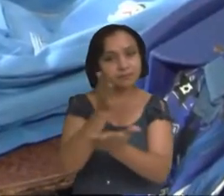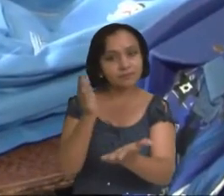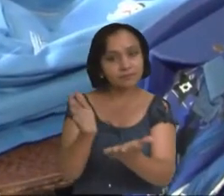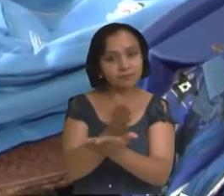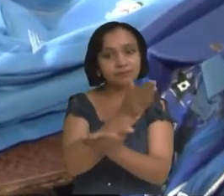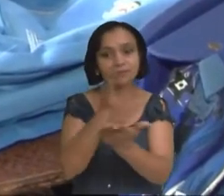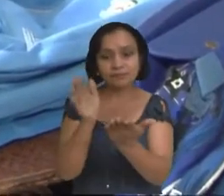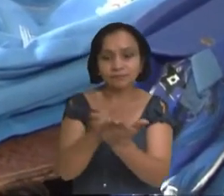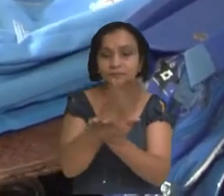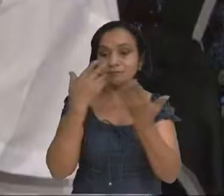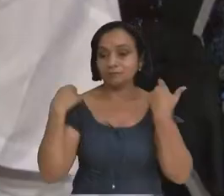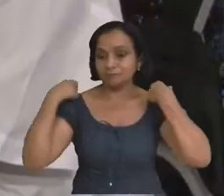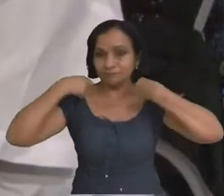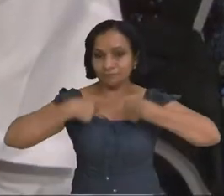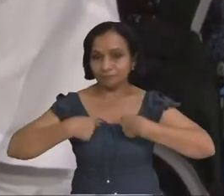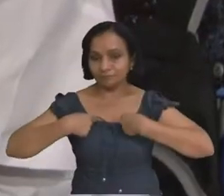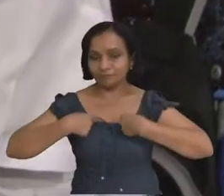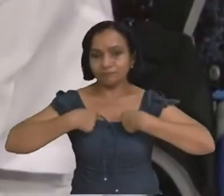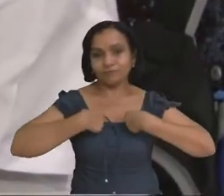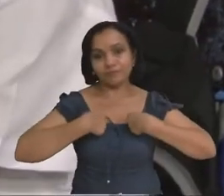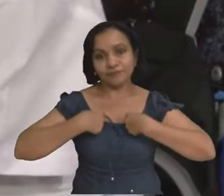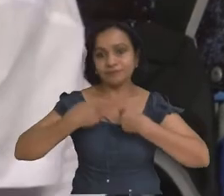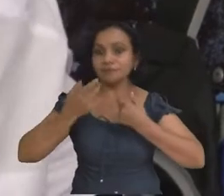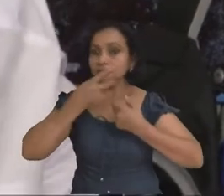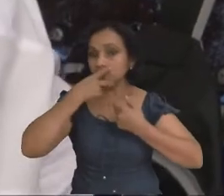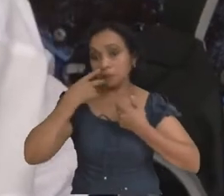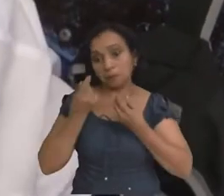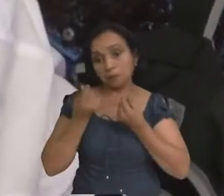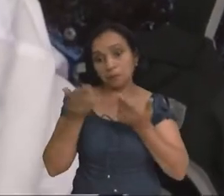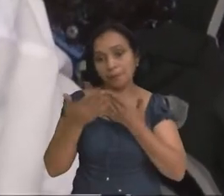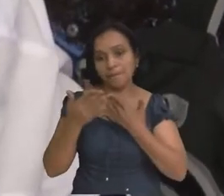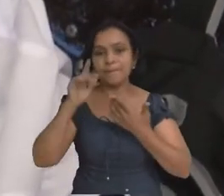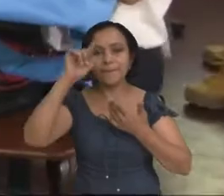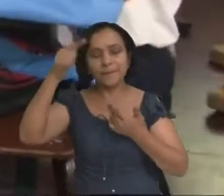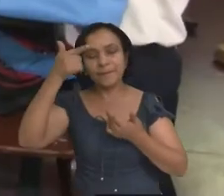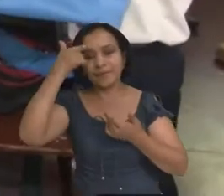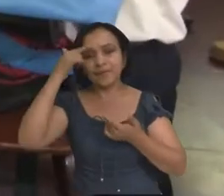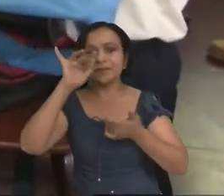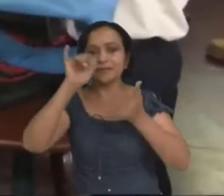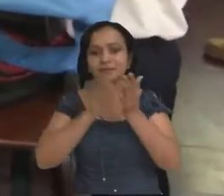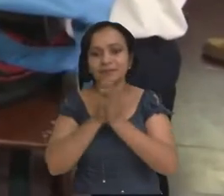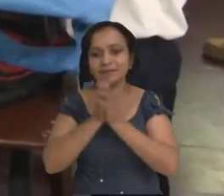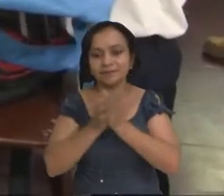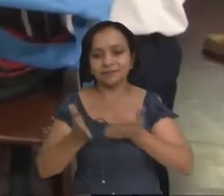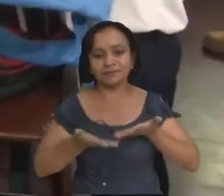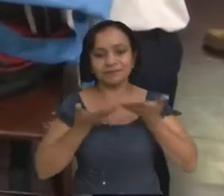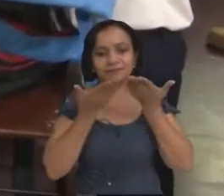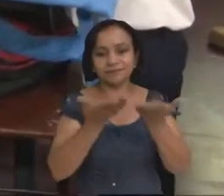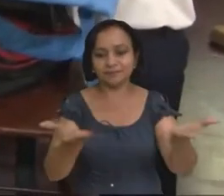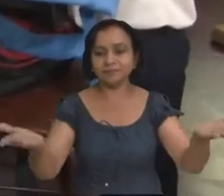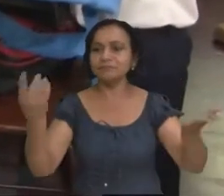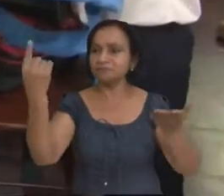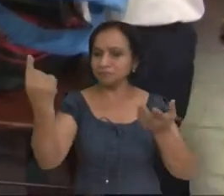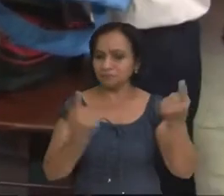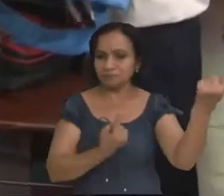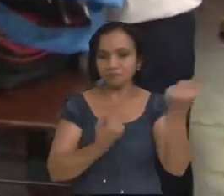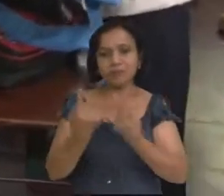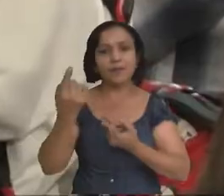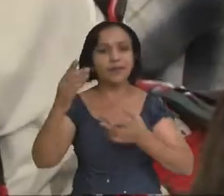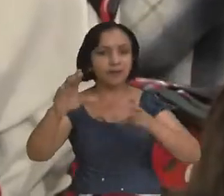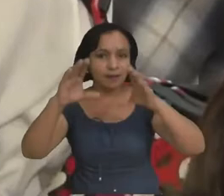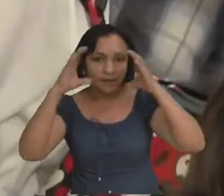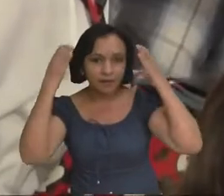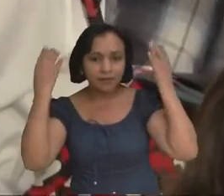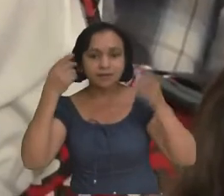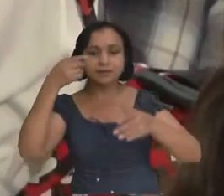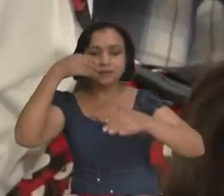de mochila, algunos papás que no la tienen, pues ya nuestro gobierno se los da, para que los niños vengan a clase, para que los niños